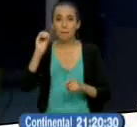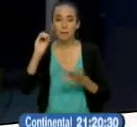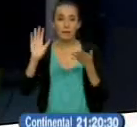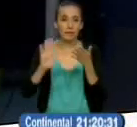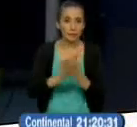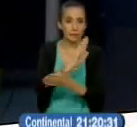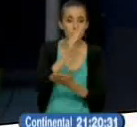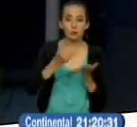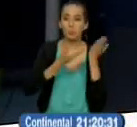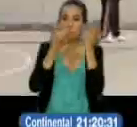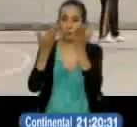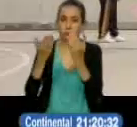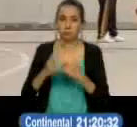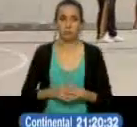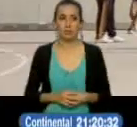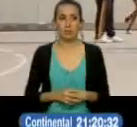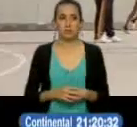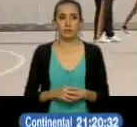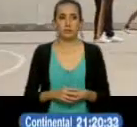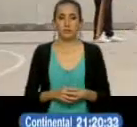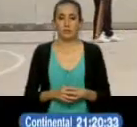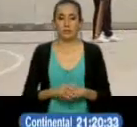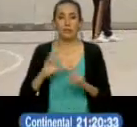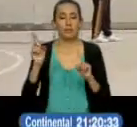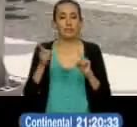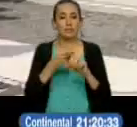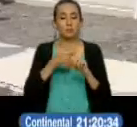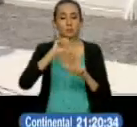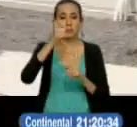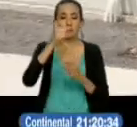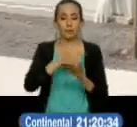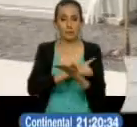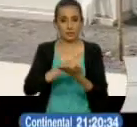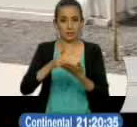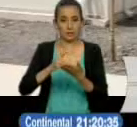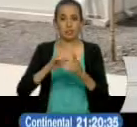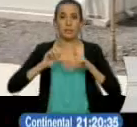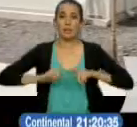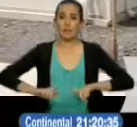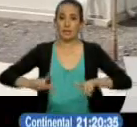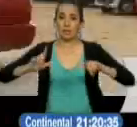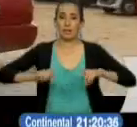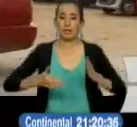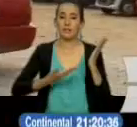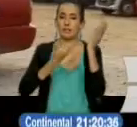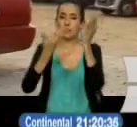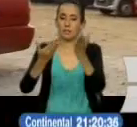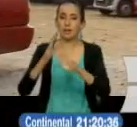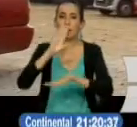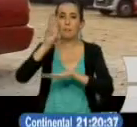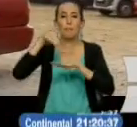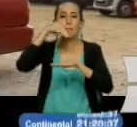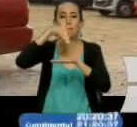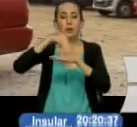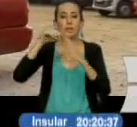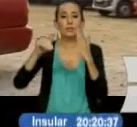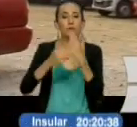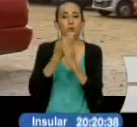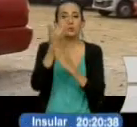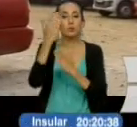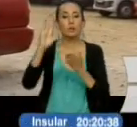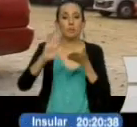siglo XXI. En las primeras 10 semanas del gobierno del presidente Lenín Moreno se entregaron en Manabí 20 nuevas